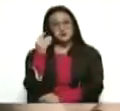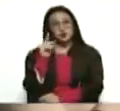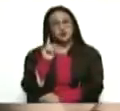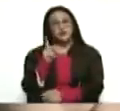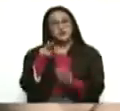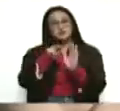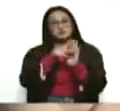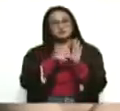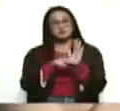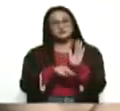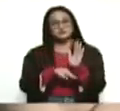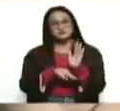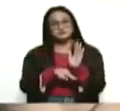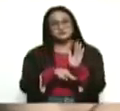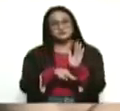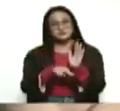establecer